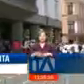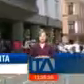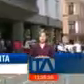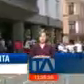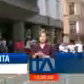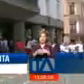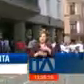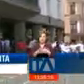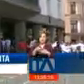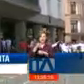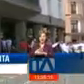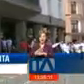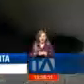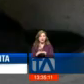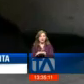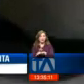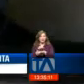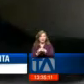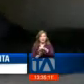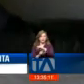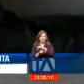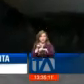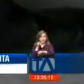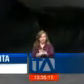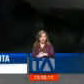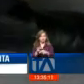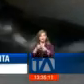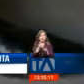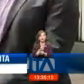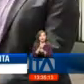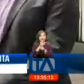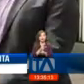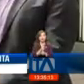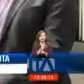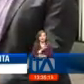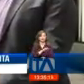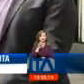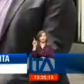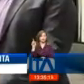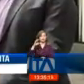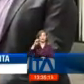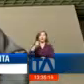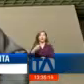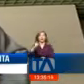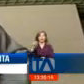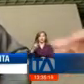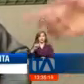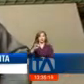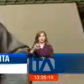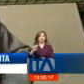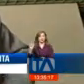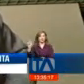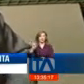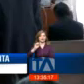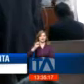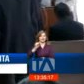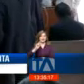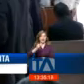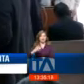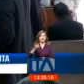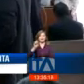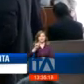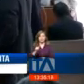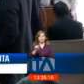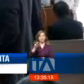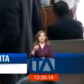cual se dispuso el uso de dispositivo electrónico a los exconcejales municipales Sergio Garnica y Eddie Sánchez. Este martes, en la